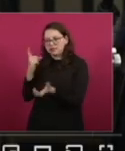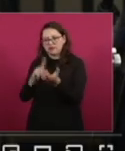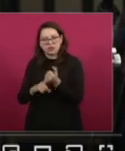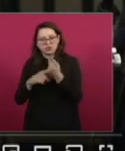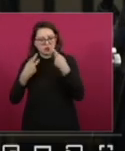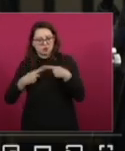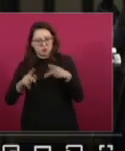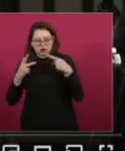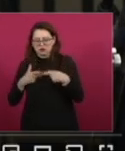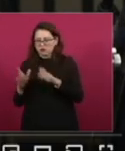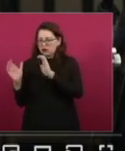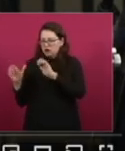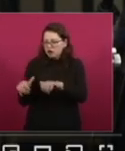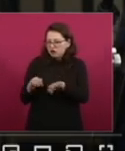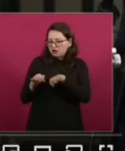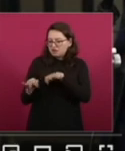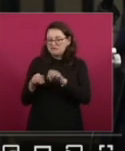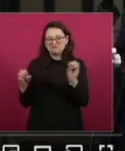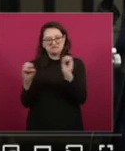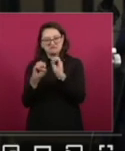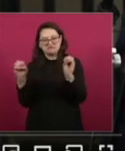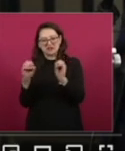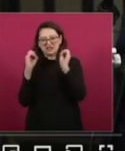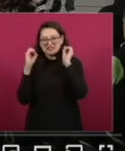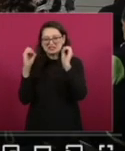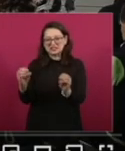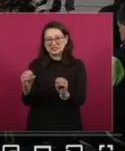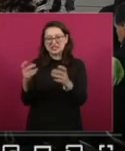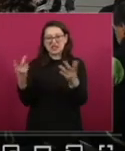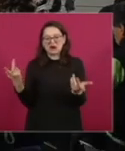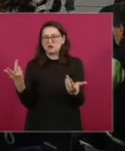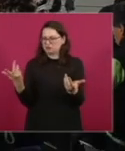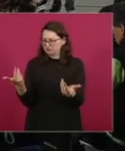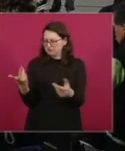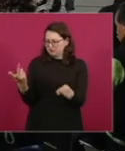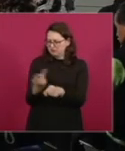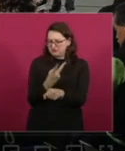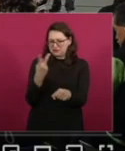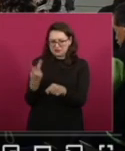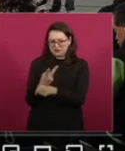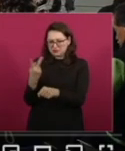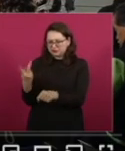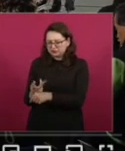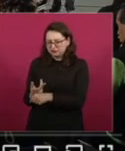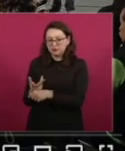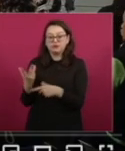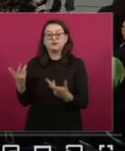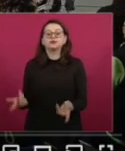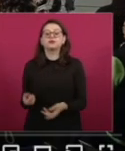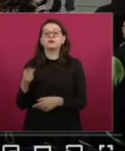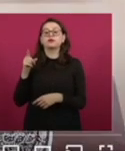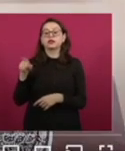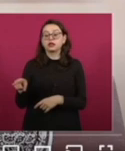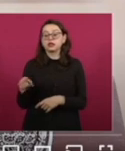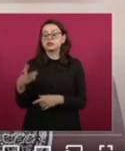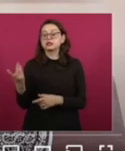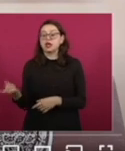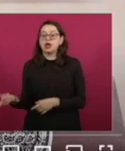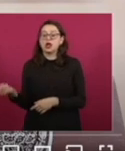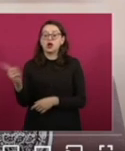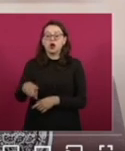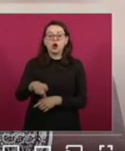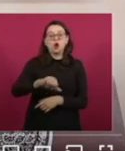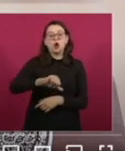el Instituto Mexicano del Seguro Social, y lo que hacen es contratar o maquilar a través de terceros sin